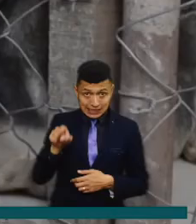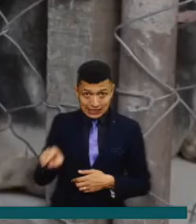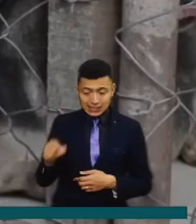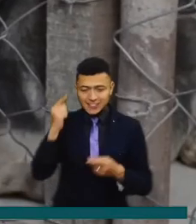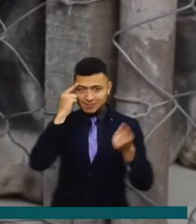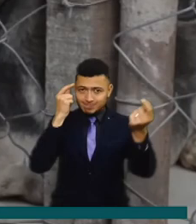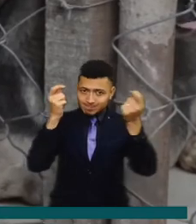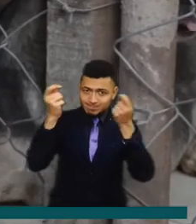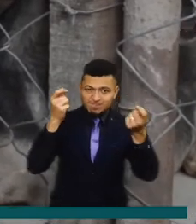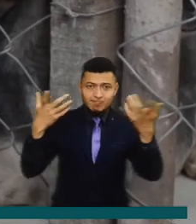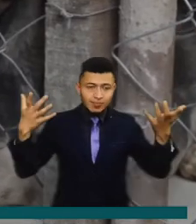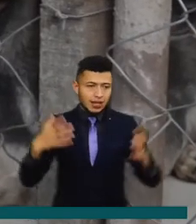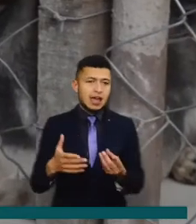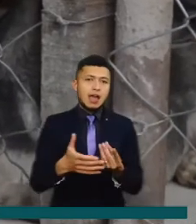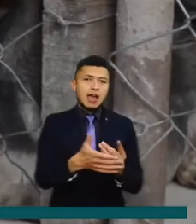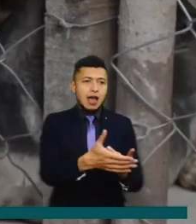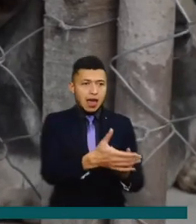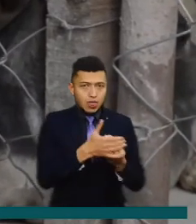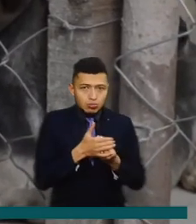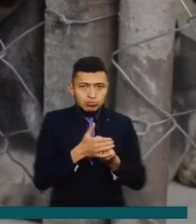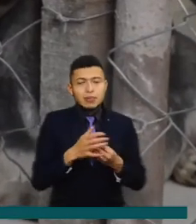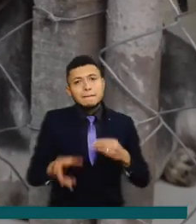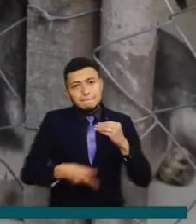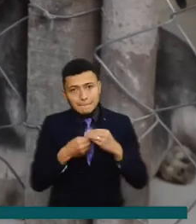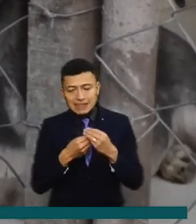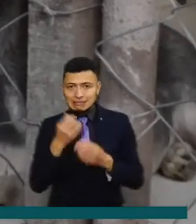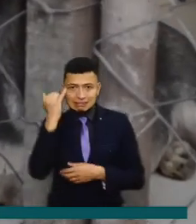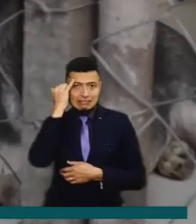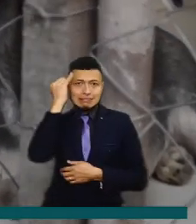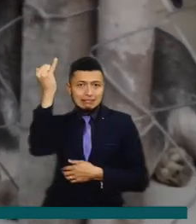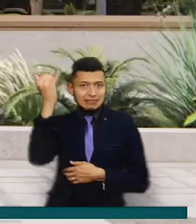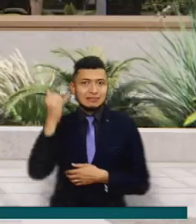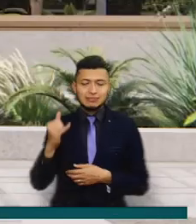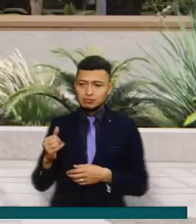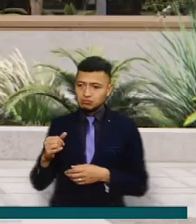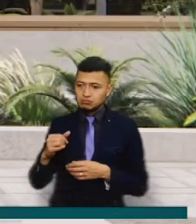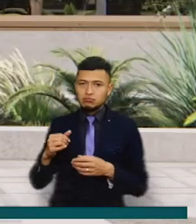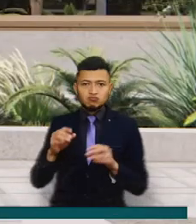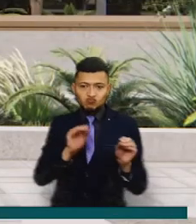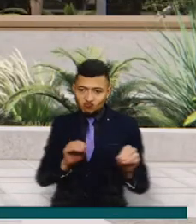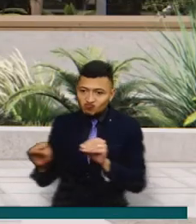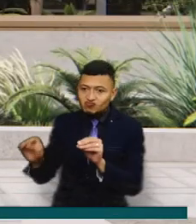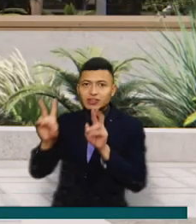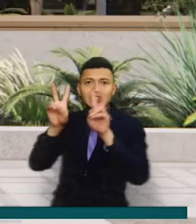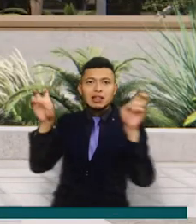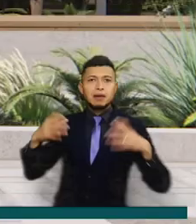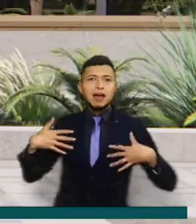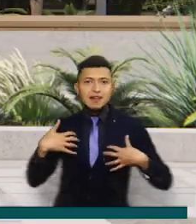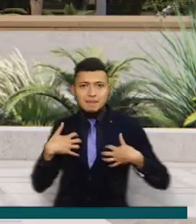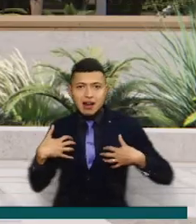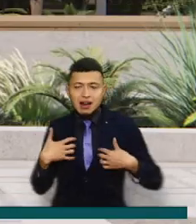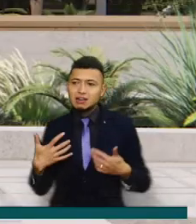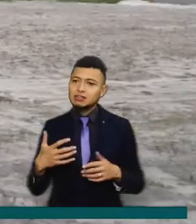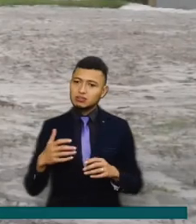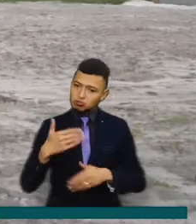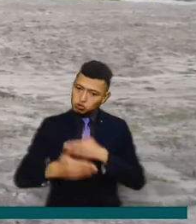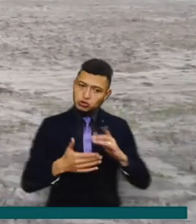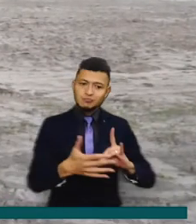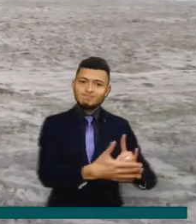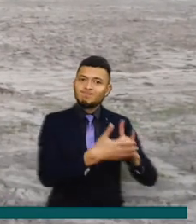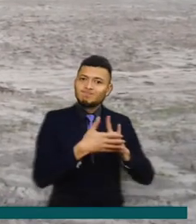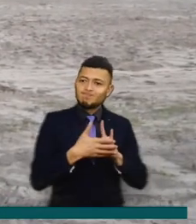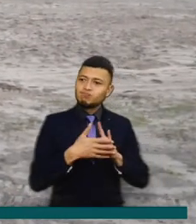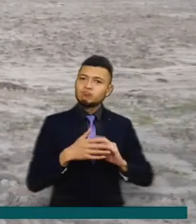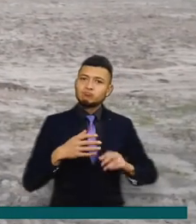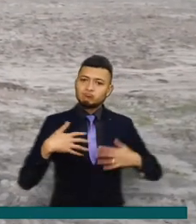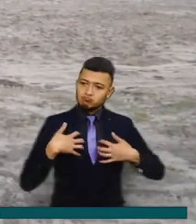se manejen estrategias de adopción y se tenga un circuito educativo sobre los animales y los procesos de tenencia responsable. Se espera